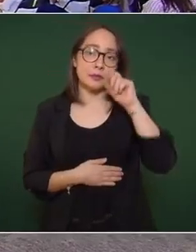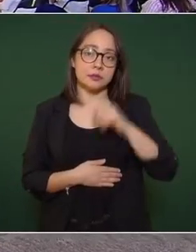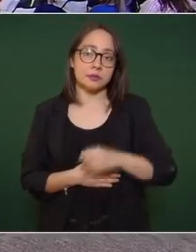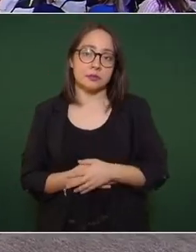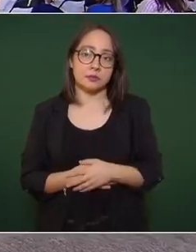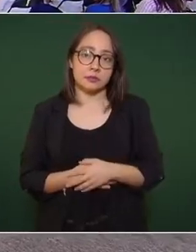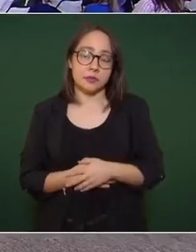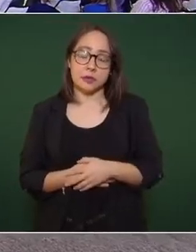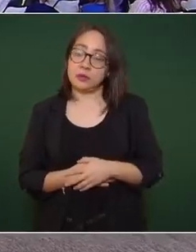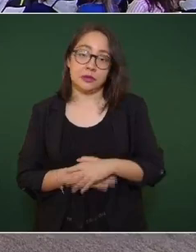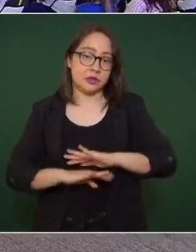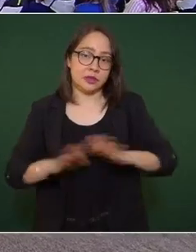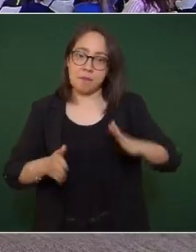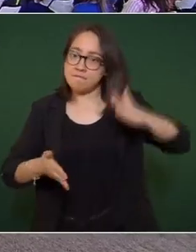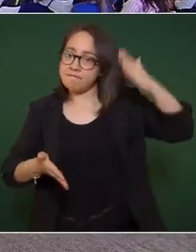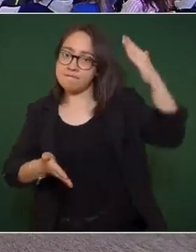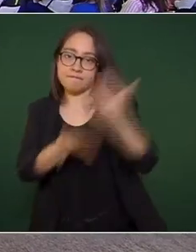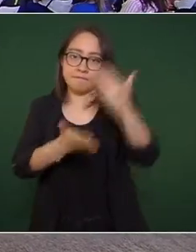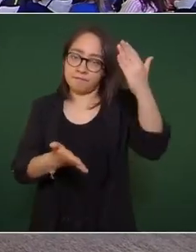cortar de tajo